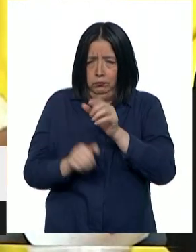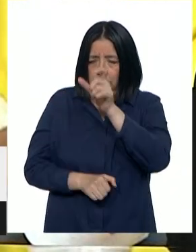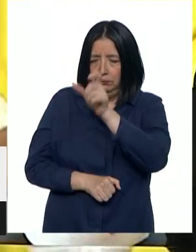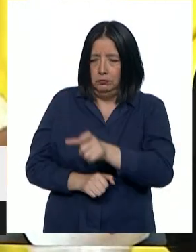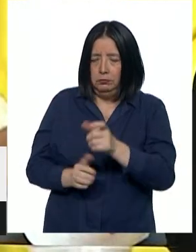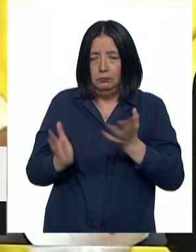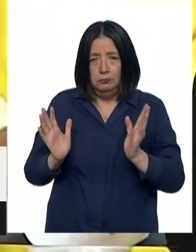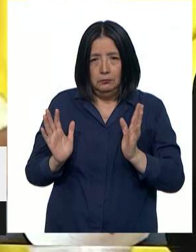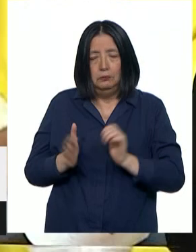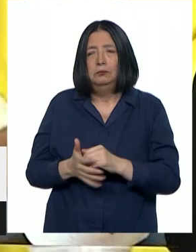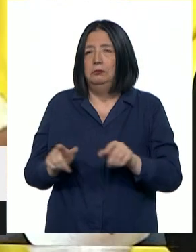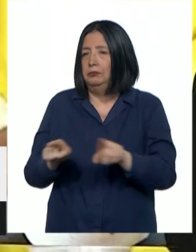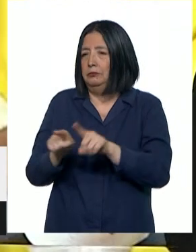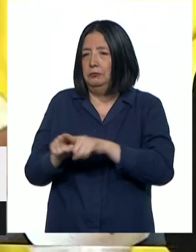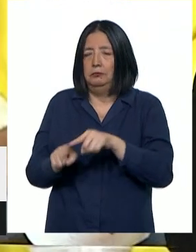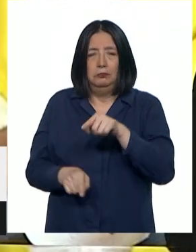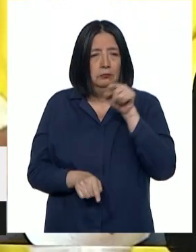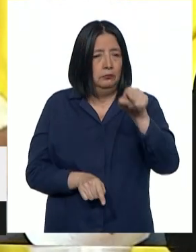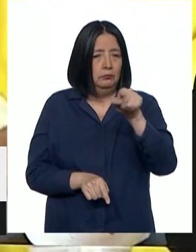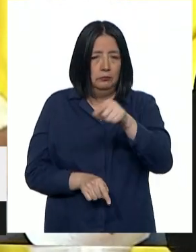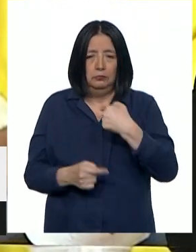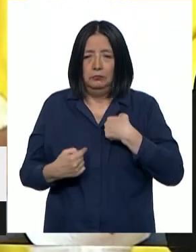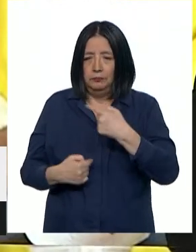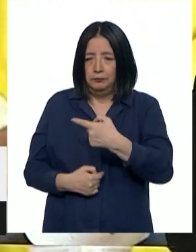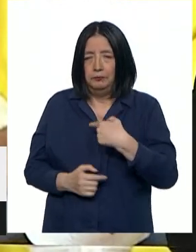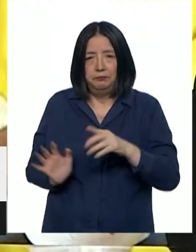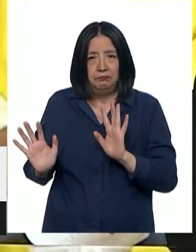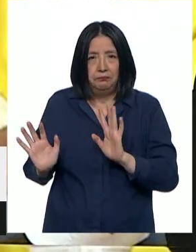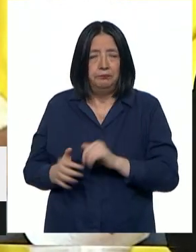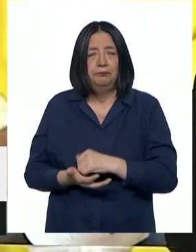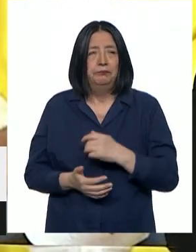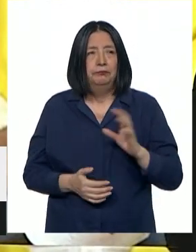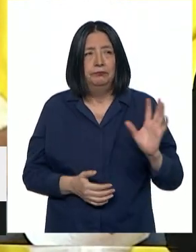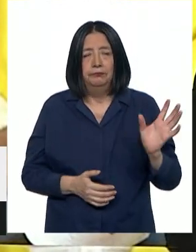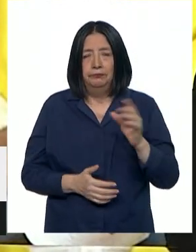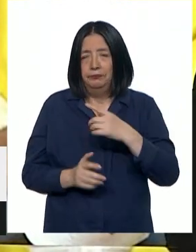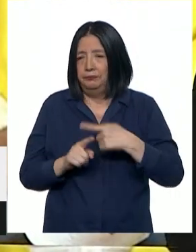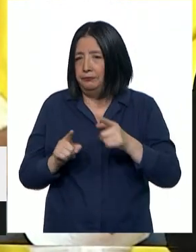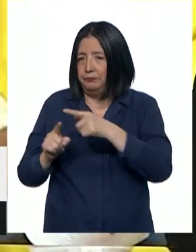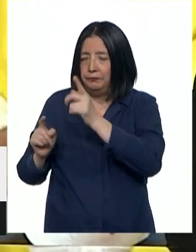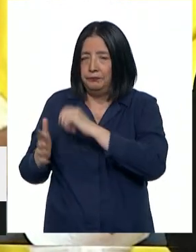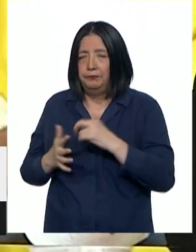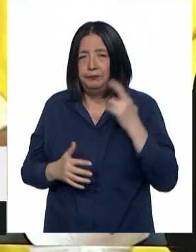personas del pueblo, como todos nosotros, de todas las sangres.